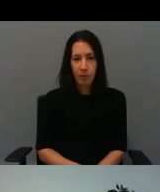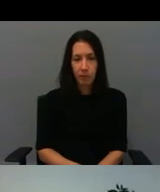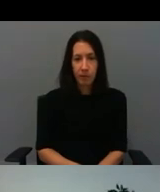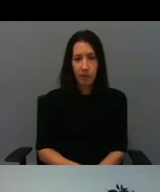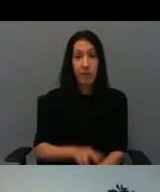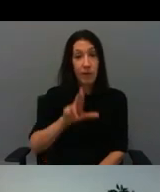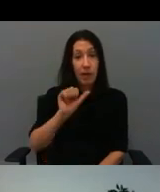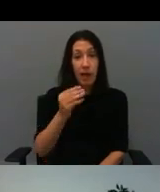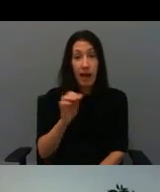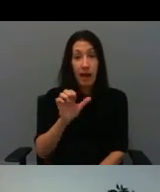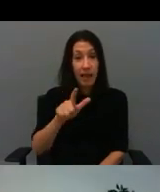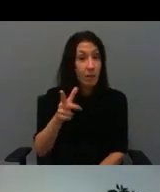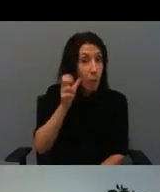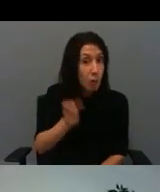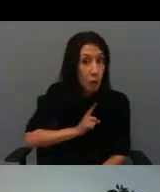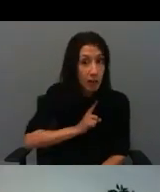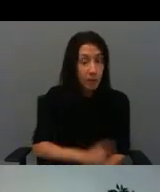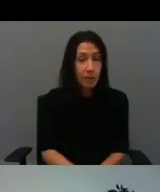Raquel, ¿nos escuchas?